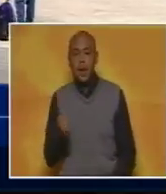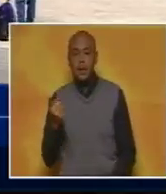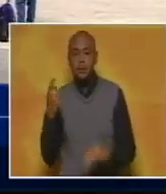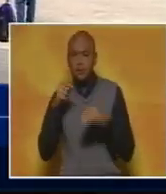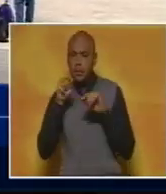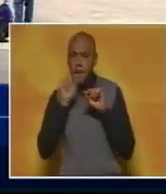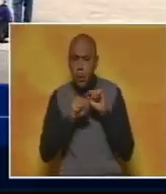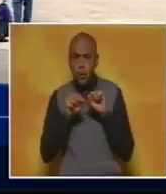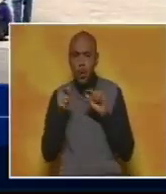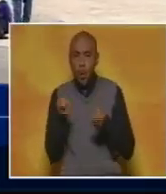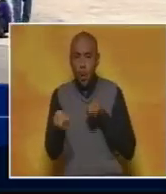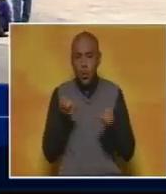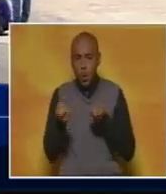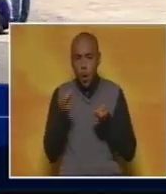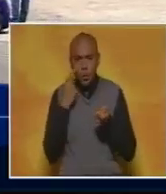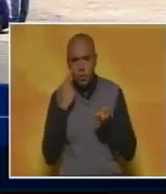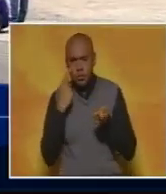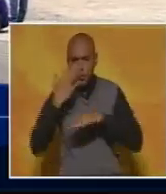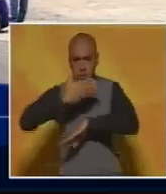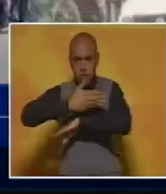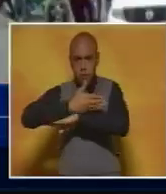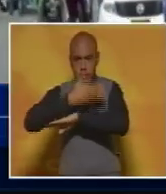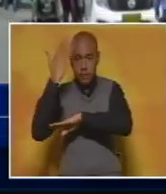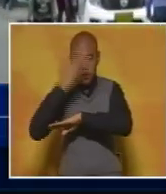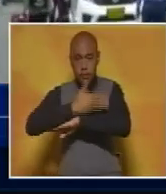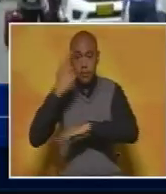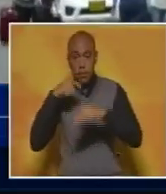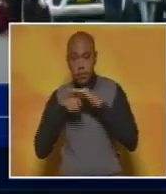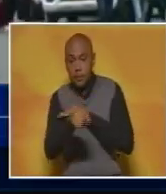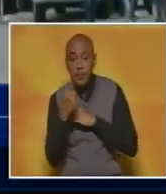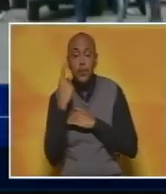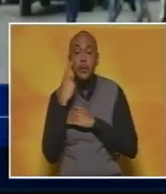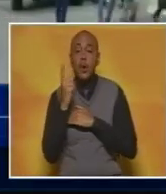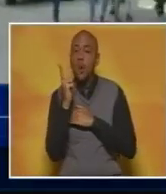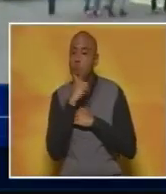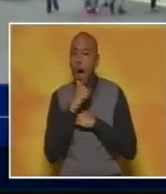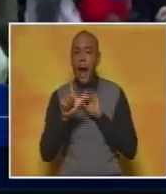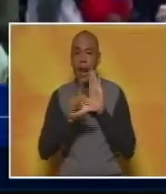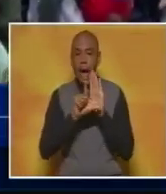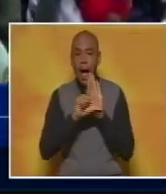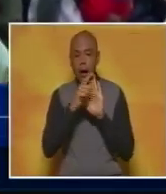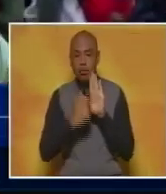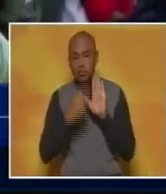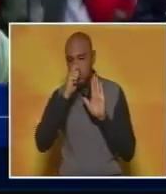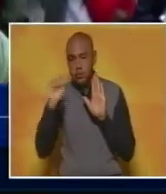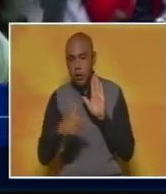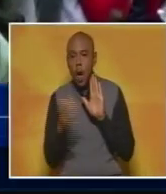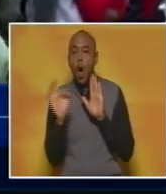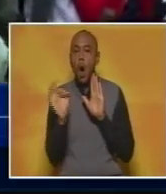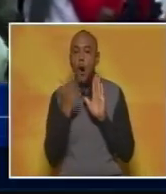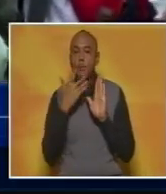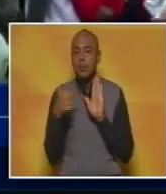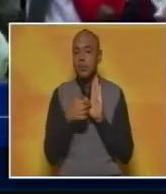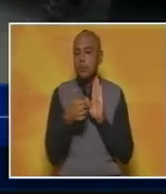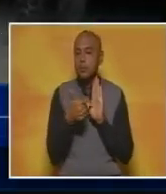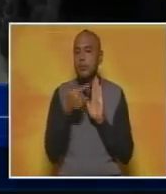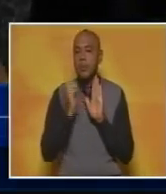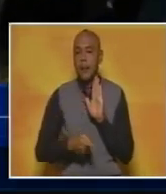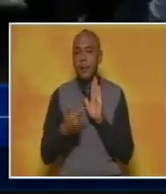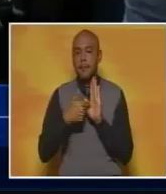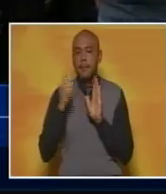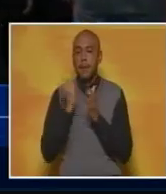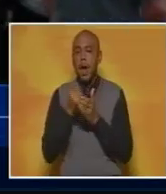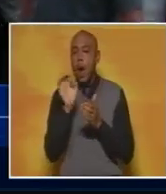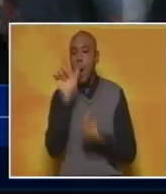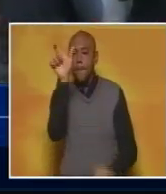migratorio hasta el 26 de julio de 2019, no haber violado las leyes de Ecuador y no tener multas migratorias pendientes o haber sido